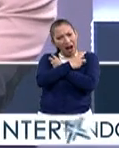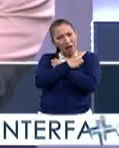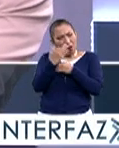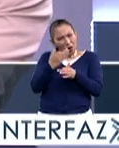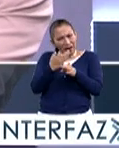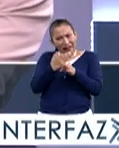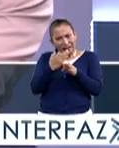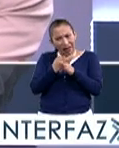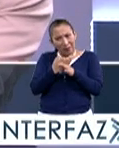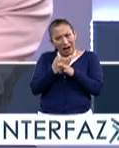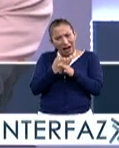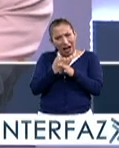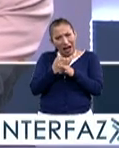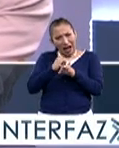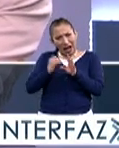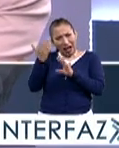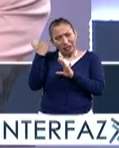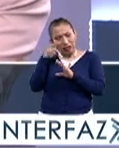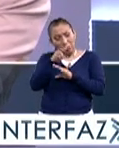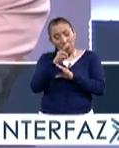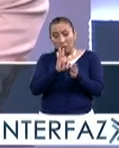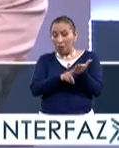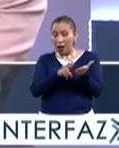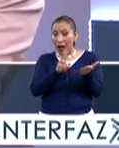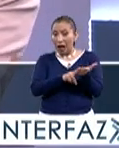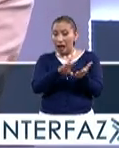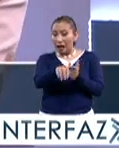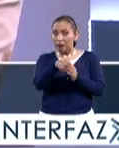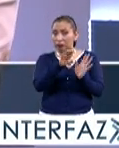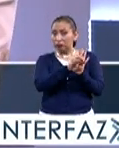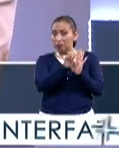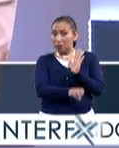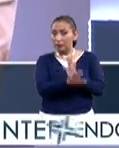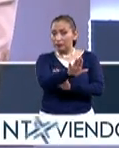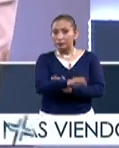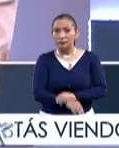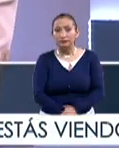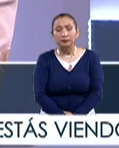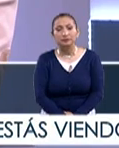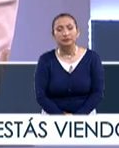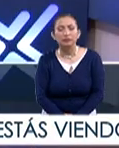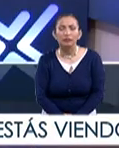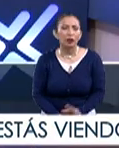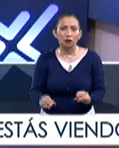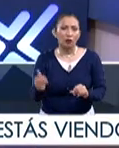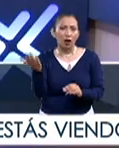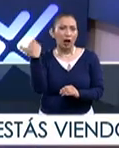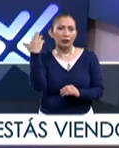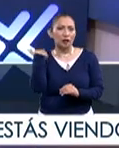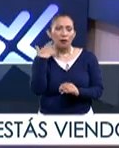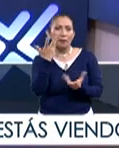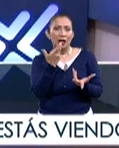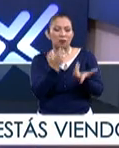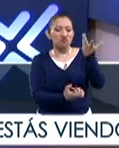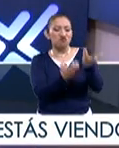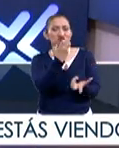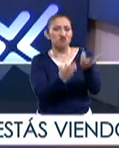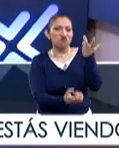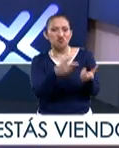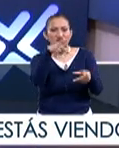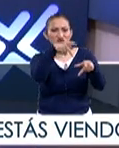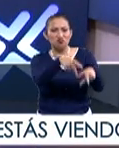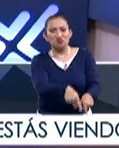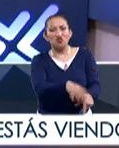época prehispánica, pues era el elemento de referencia. Bueno, antes no había crematorios, ¿no? O